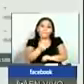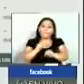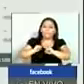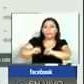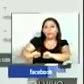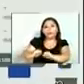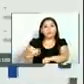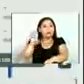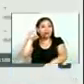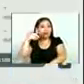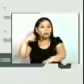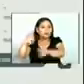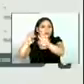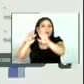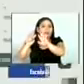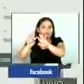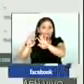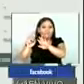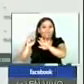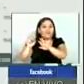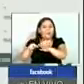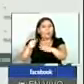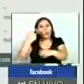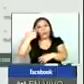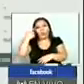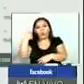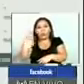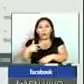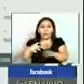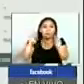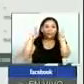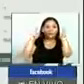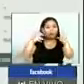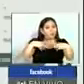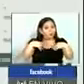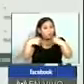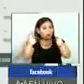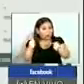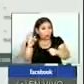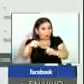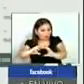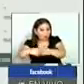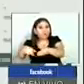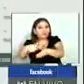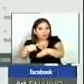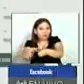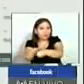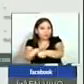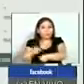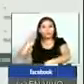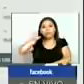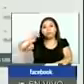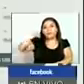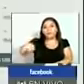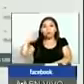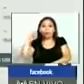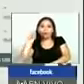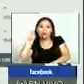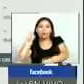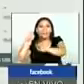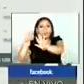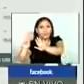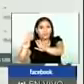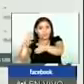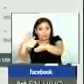batalla en esta situación grave a nivel sanitario. Los casos activos son 2.027. Este es un punto